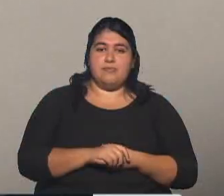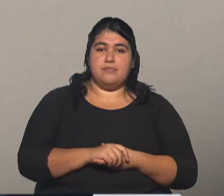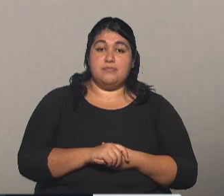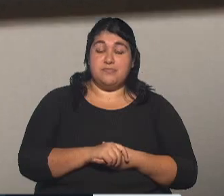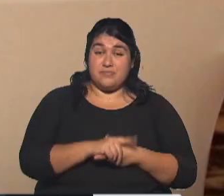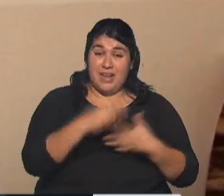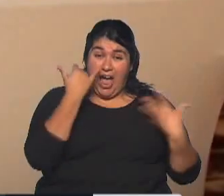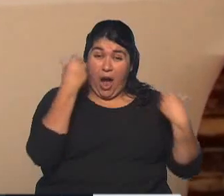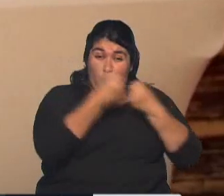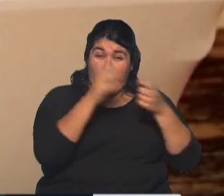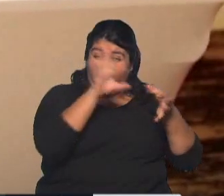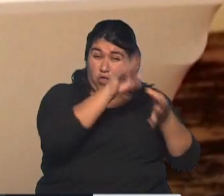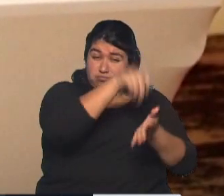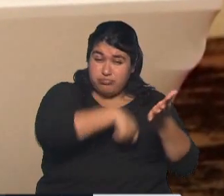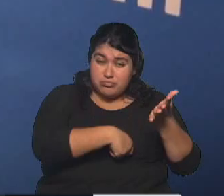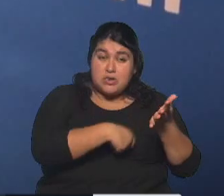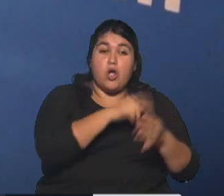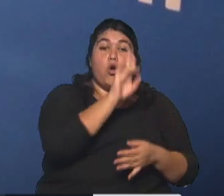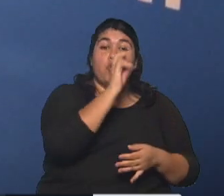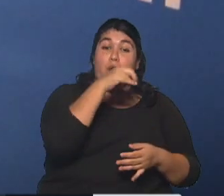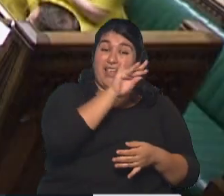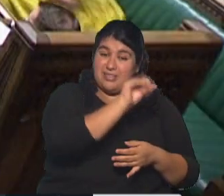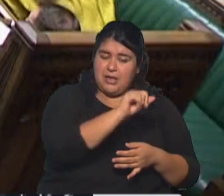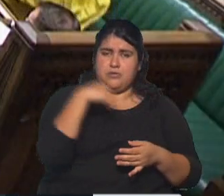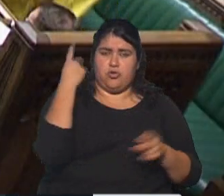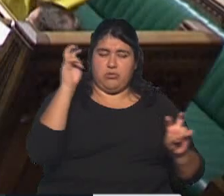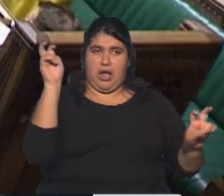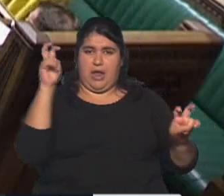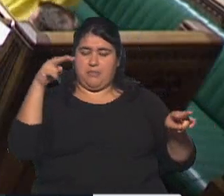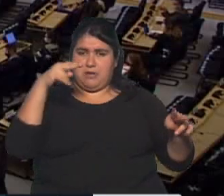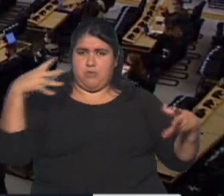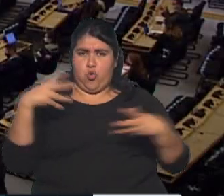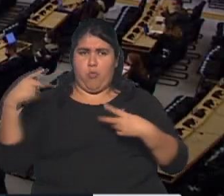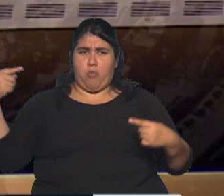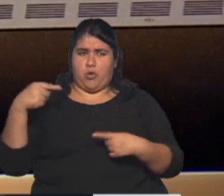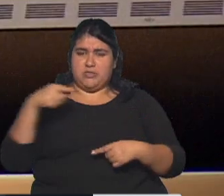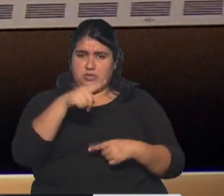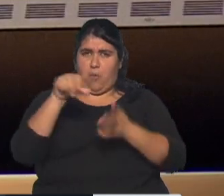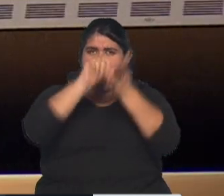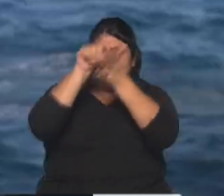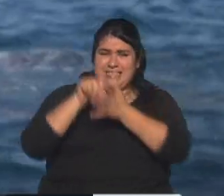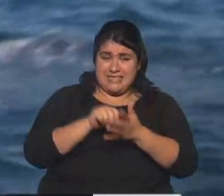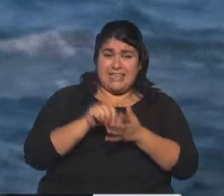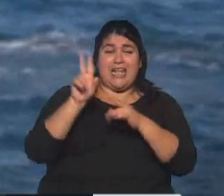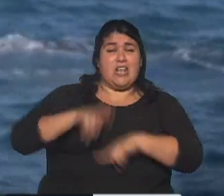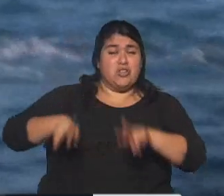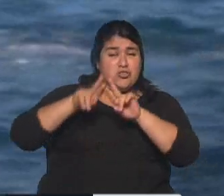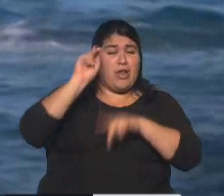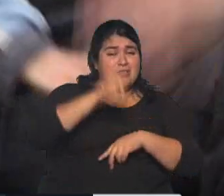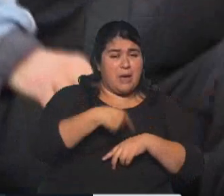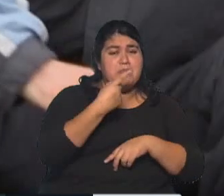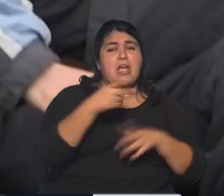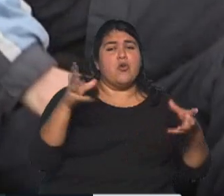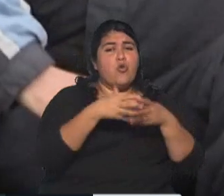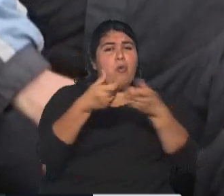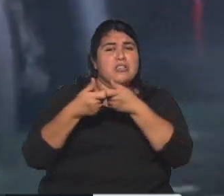El acuerdo firmado por el Reino Unido con Ruanda encendió las alarmas de la oposición, de las Naciones Unidas y de organizaciones defensoras de